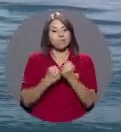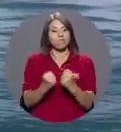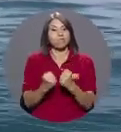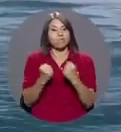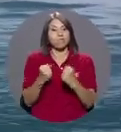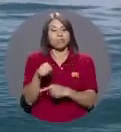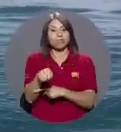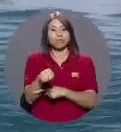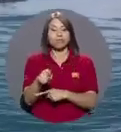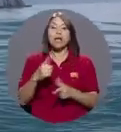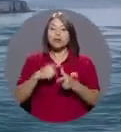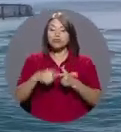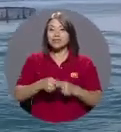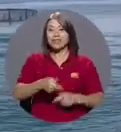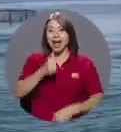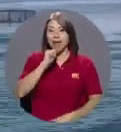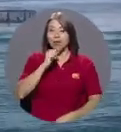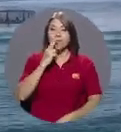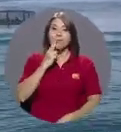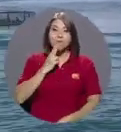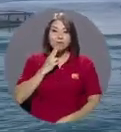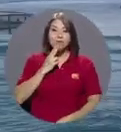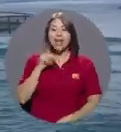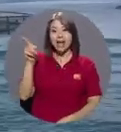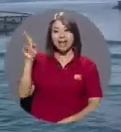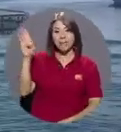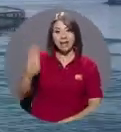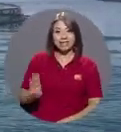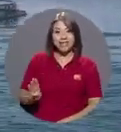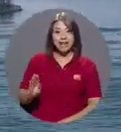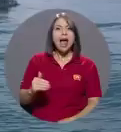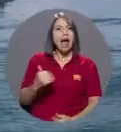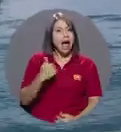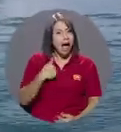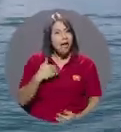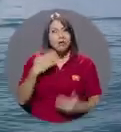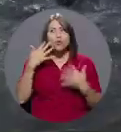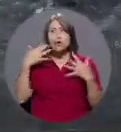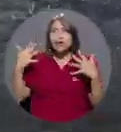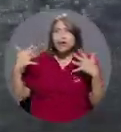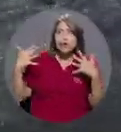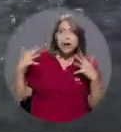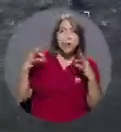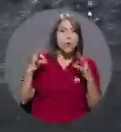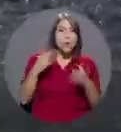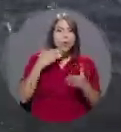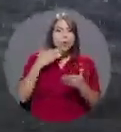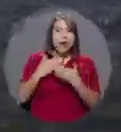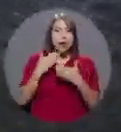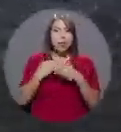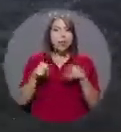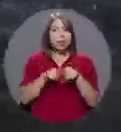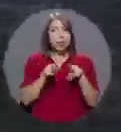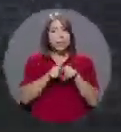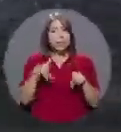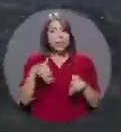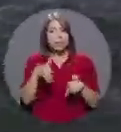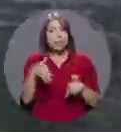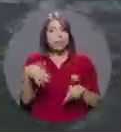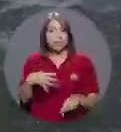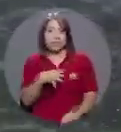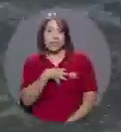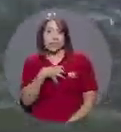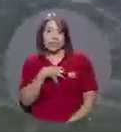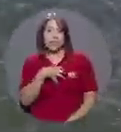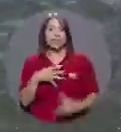producción. Entonces, en la parte de agua dulce, como Brasil hay un clima muy favorable y especies nativas, se está incrementando